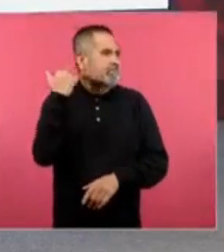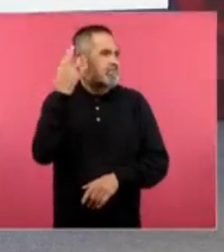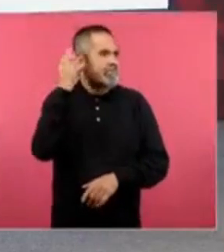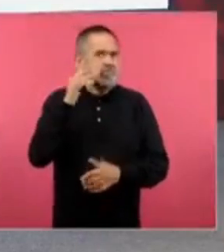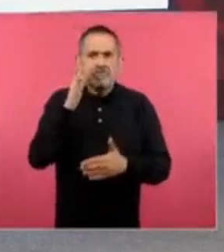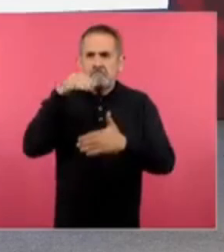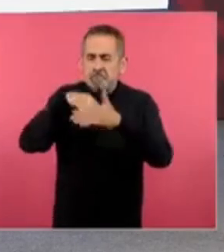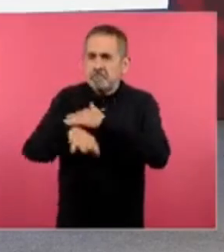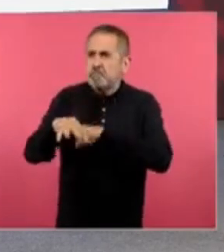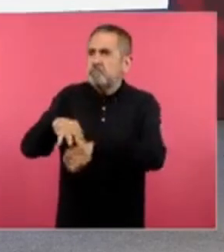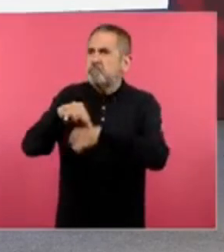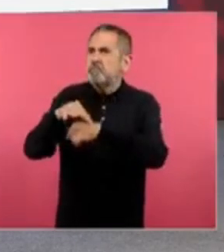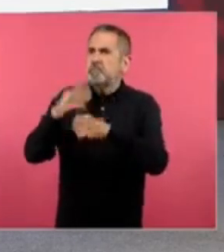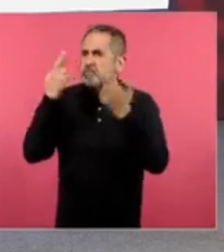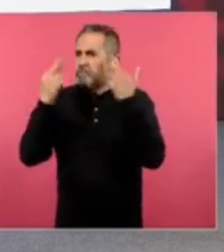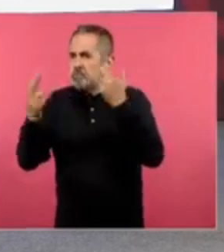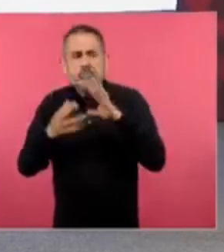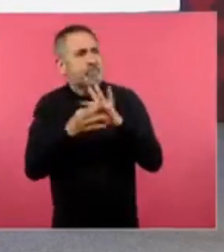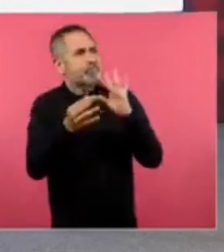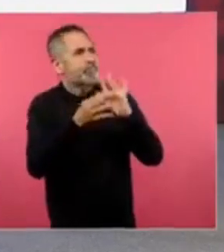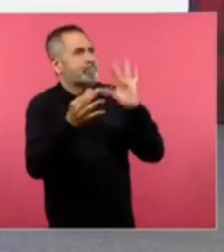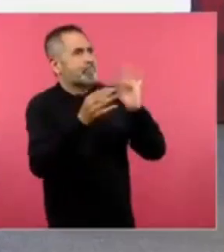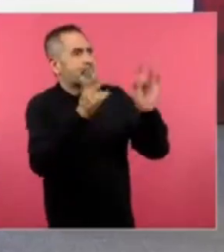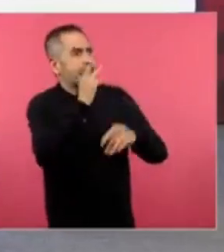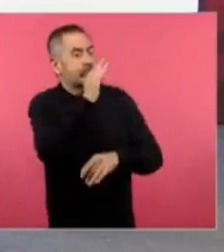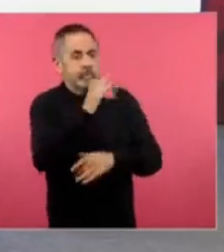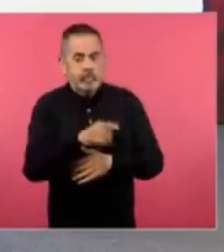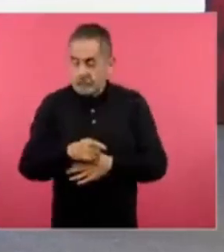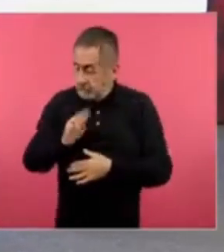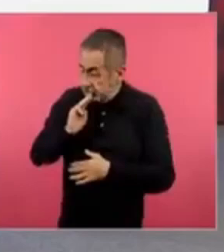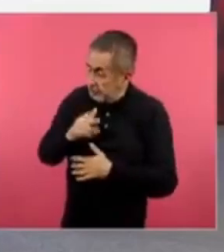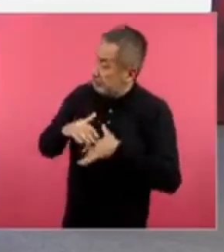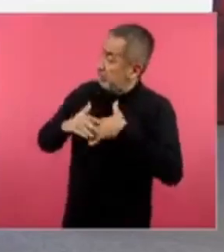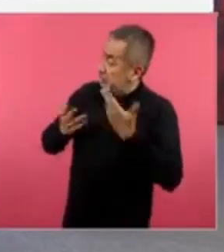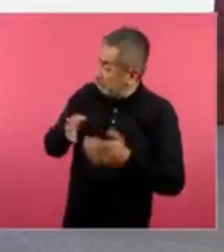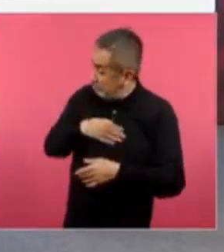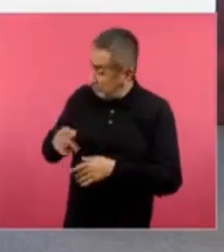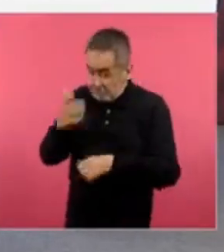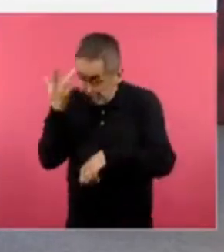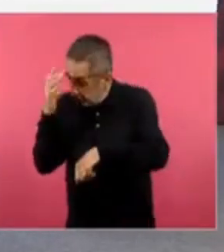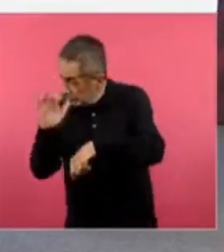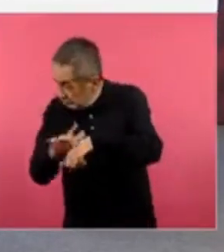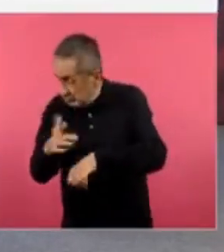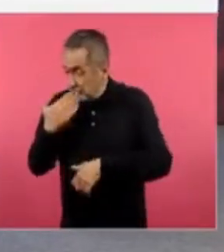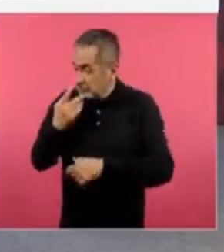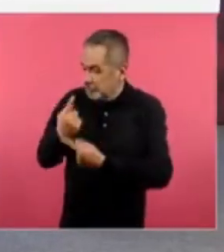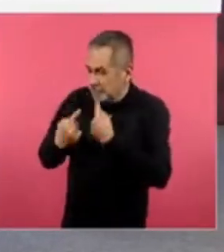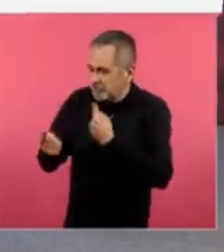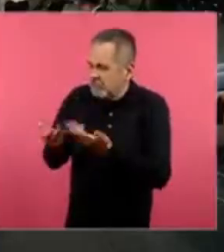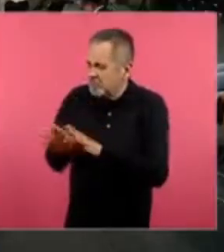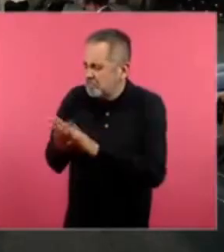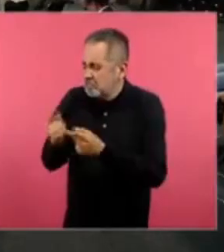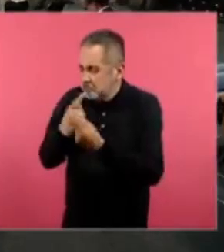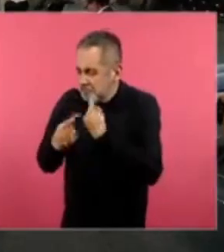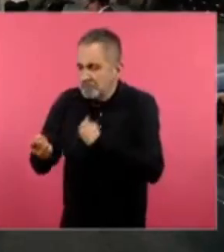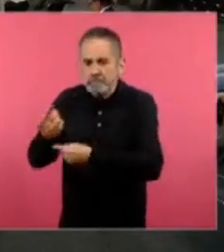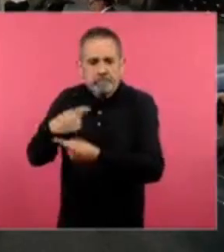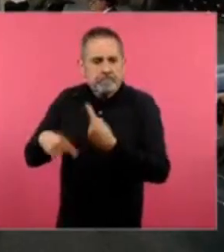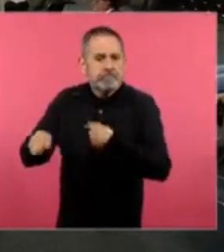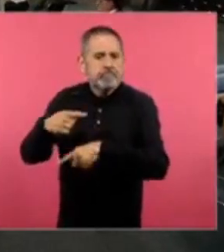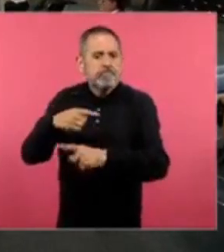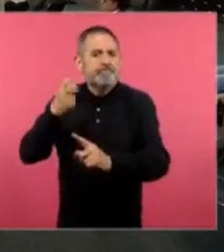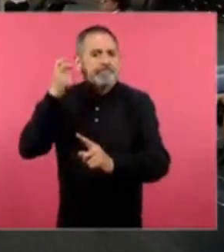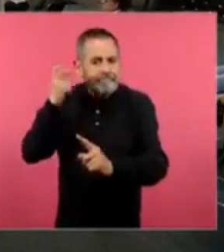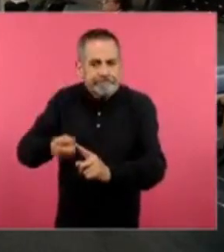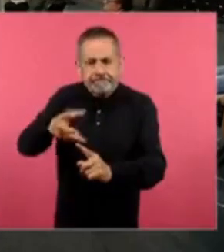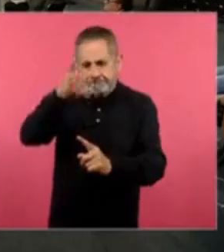de acudir, ¿no? O qué padre que tú lo estás haciendo. Entonces ahí se da el aprendizaje en comunidad. ¿Y la que sigue?